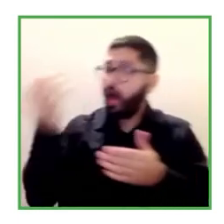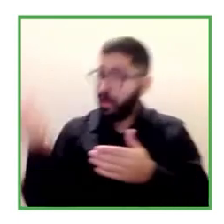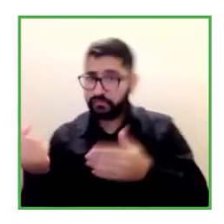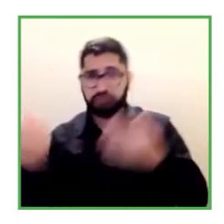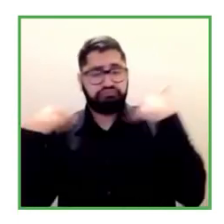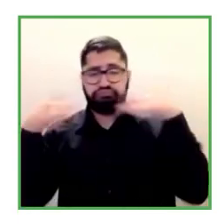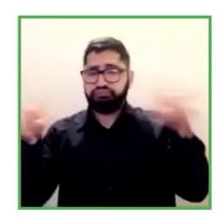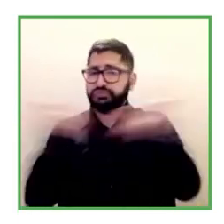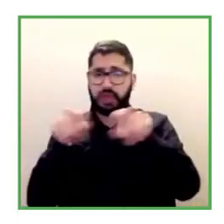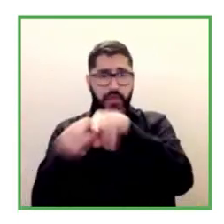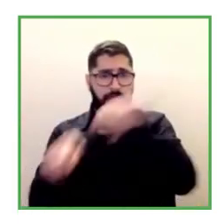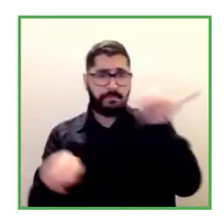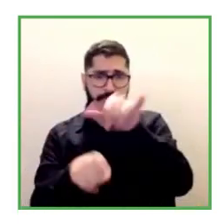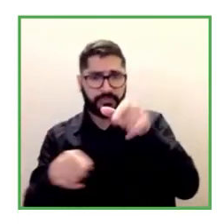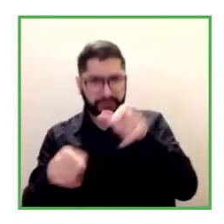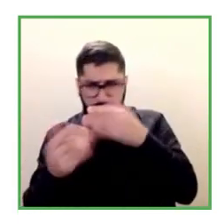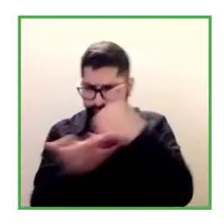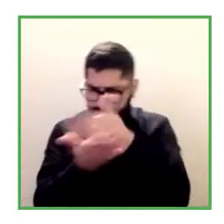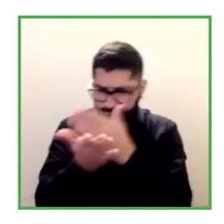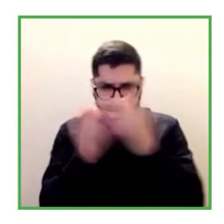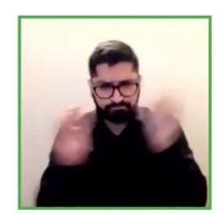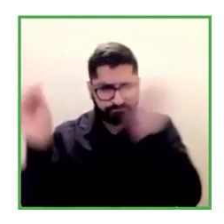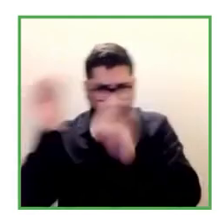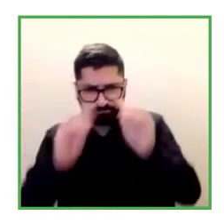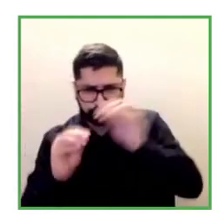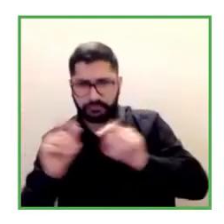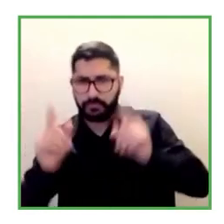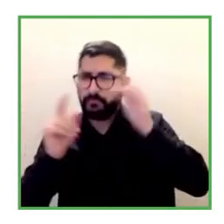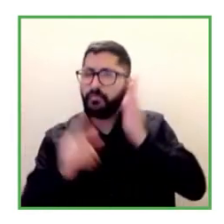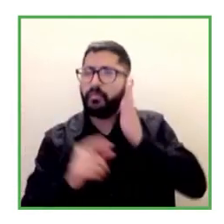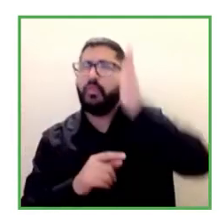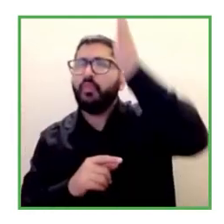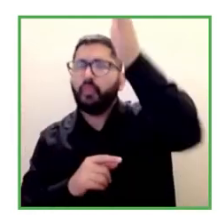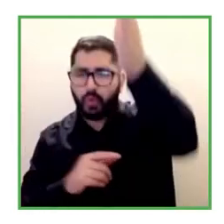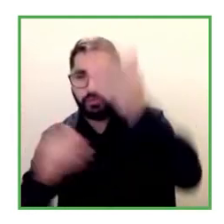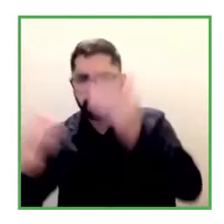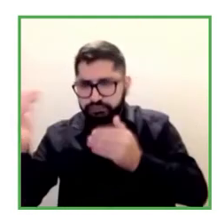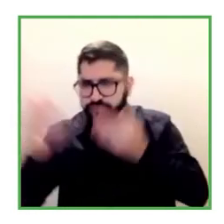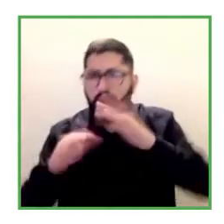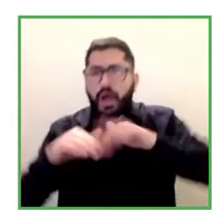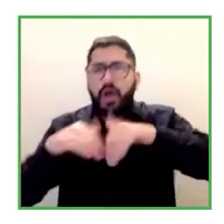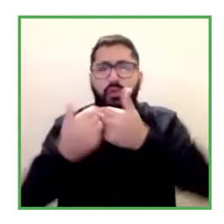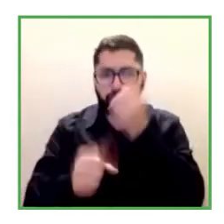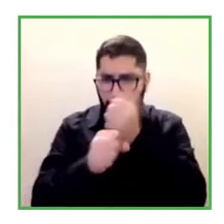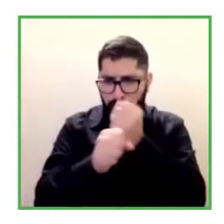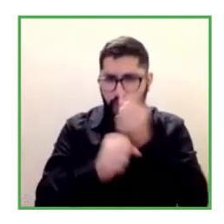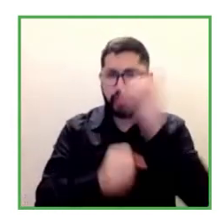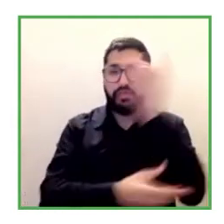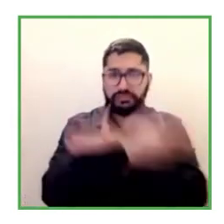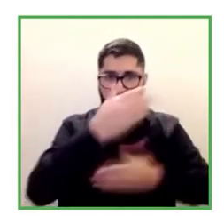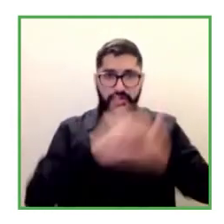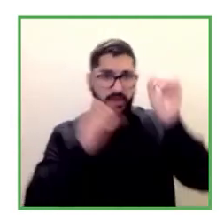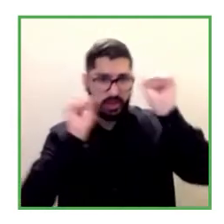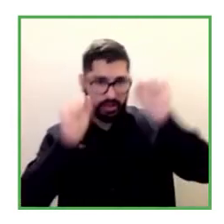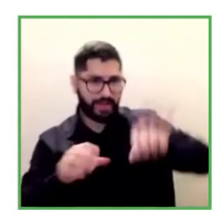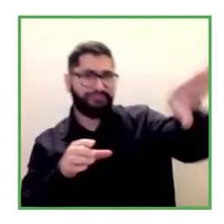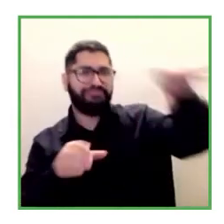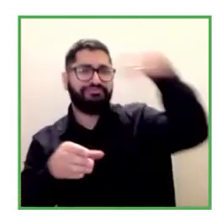del empleo en el futuro es que las personas con discapacidad puedan conseguir un empleo cuando son jóvenes.